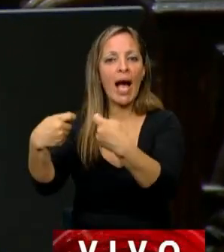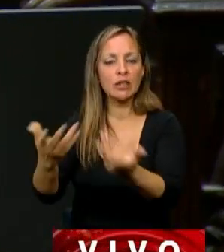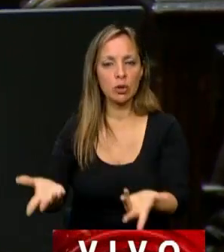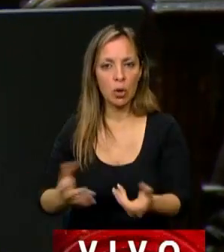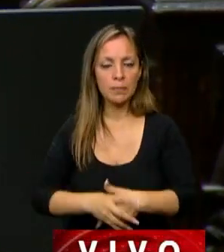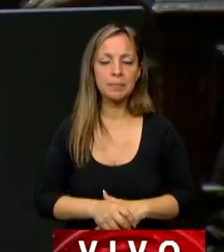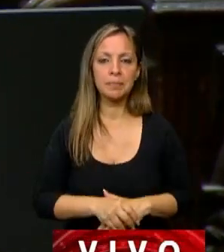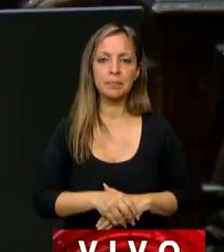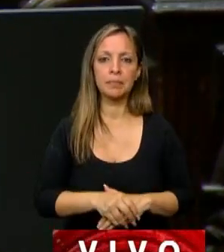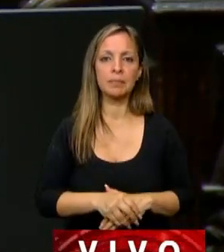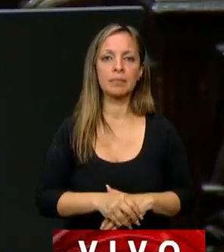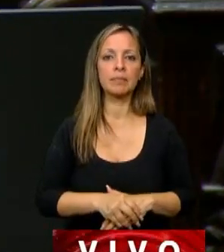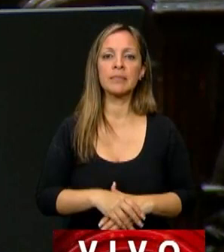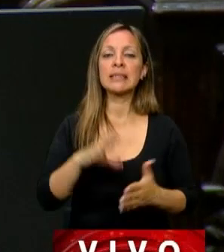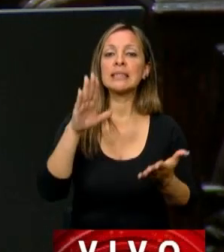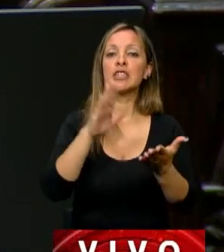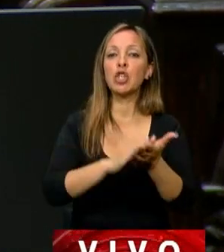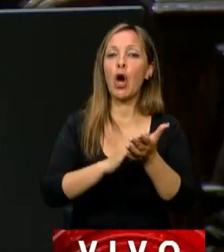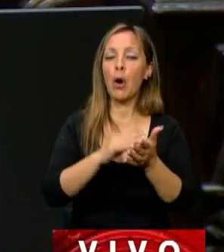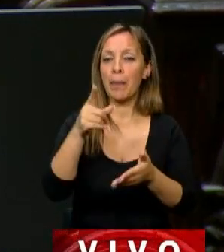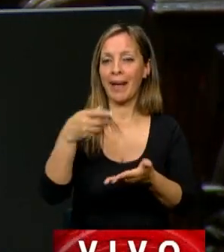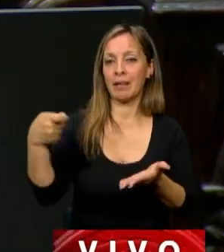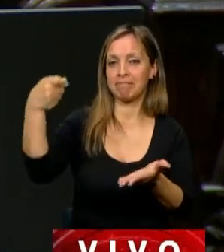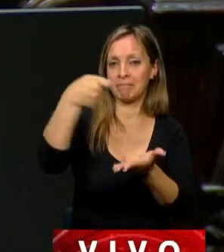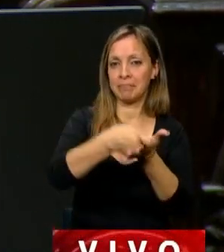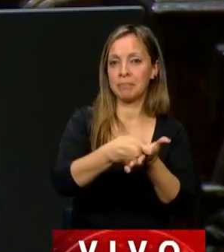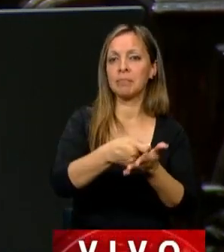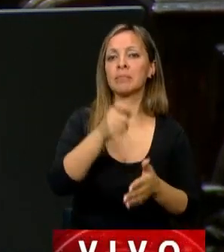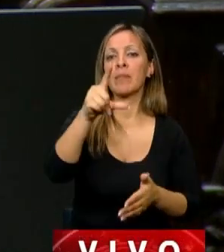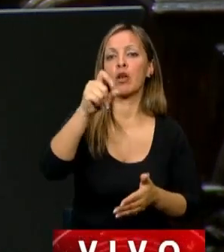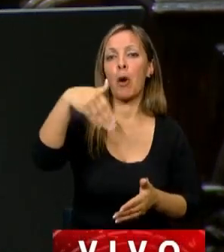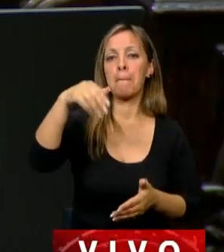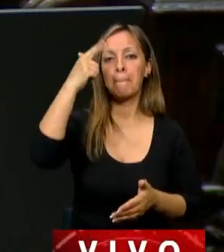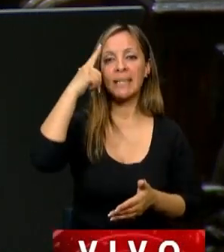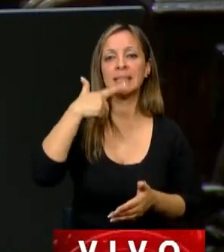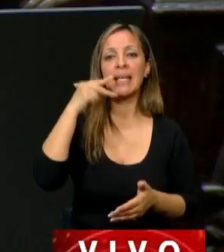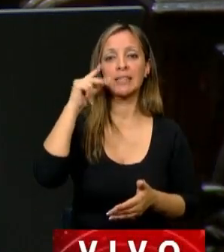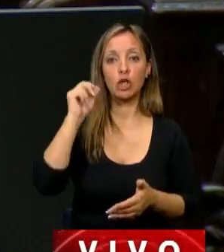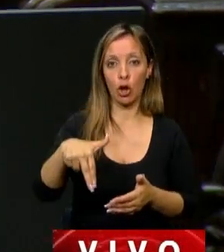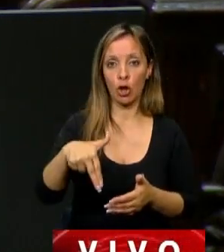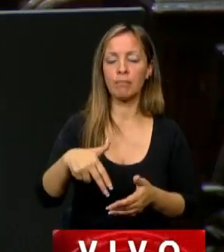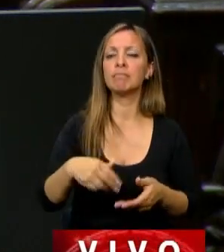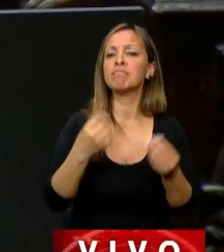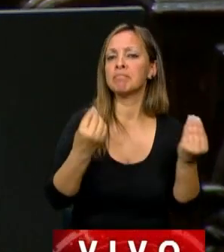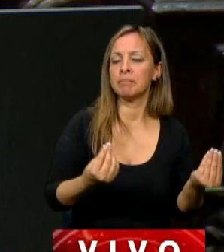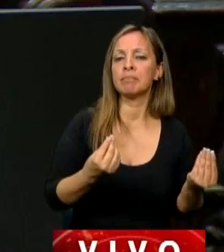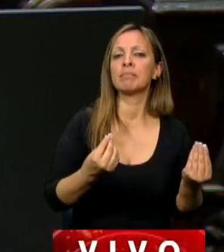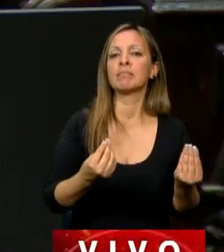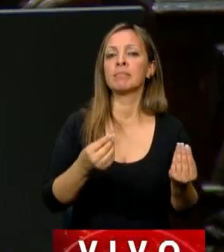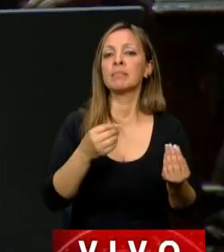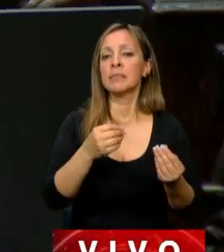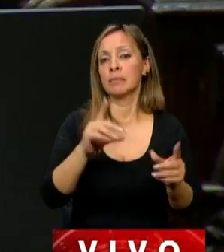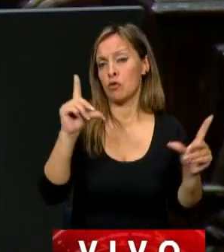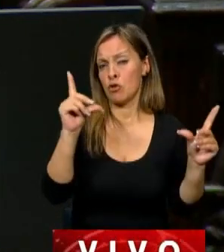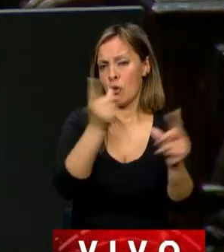Respecto de la compensación, lo dije, eliminación de 104 más las asignaciones específicas,